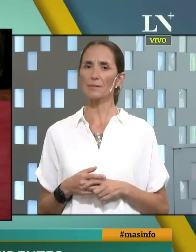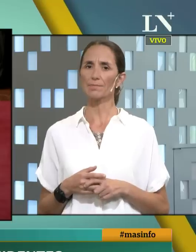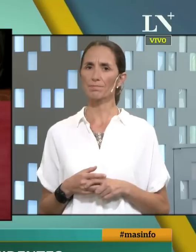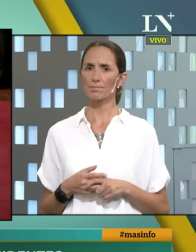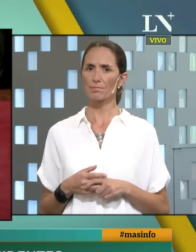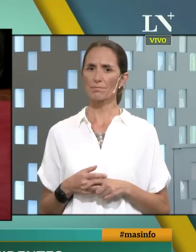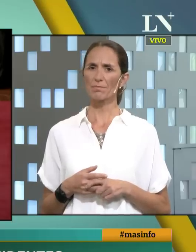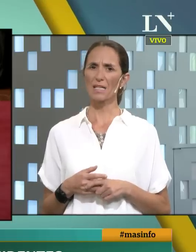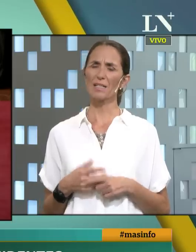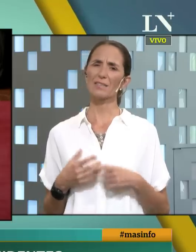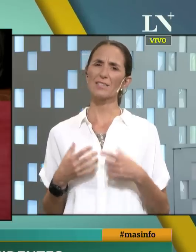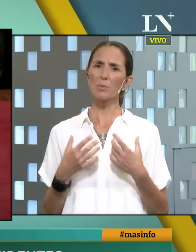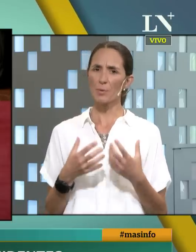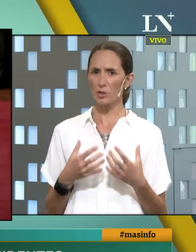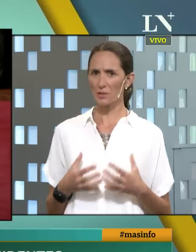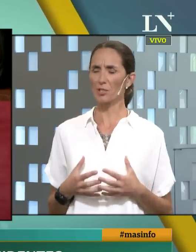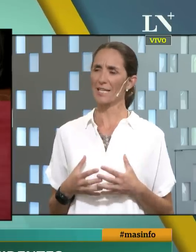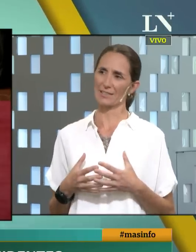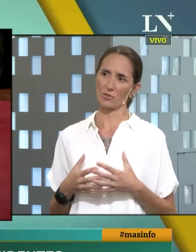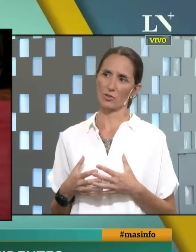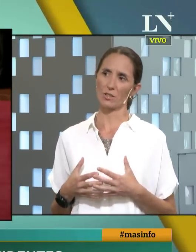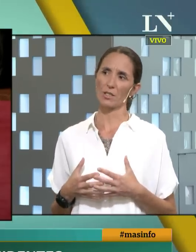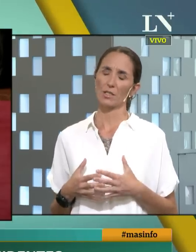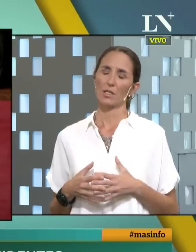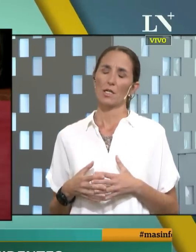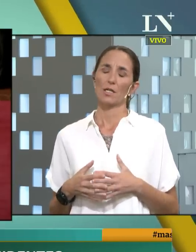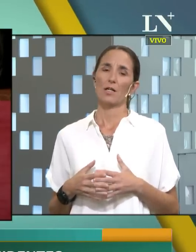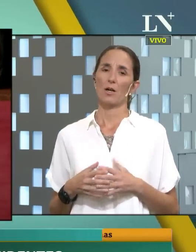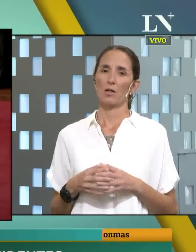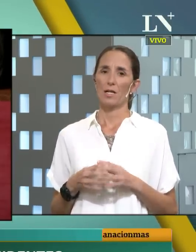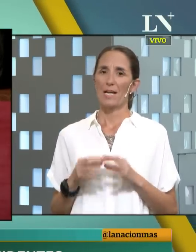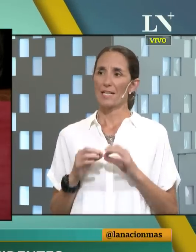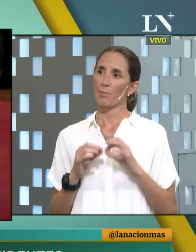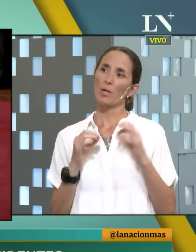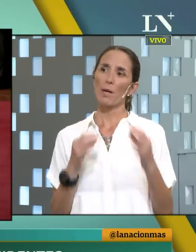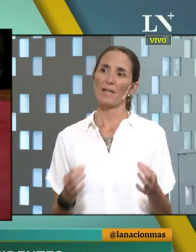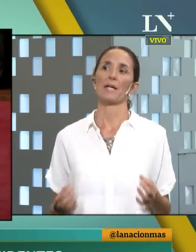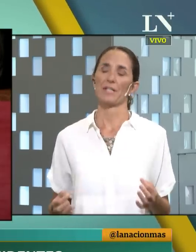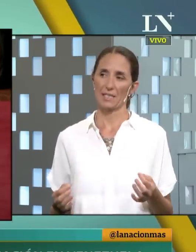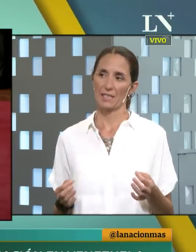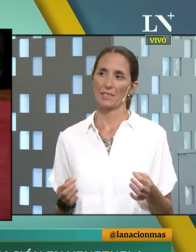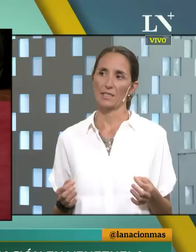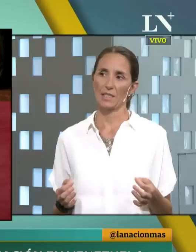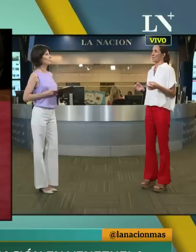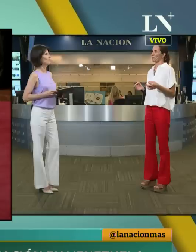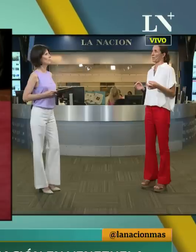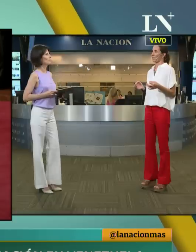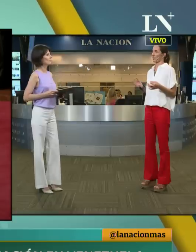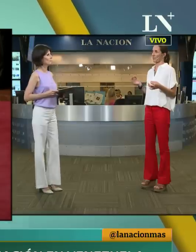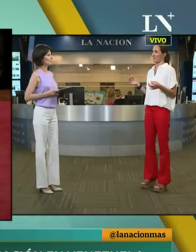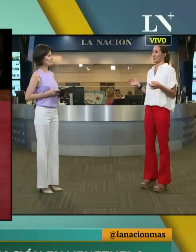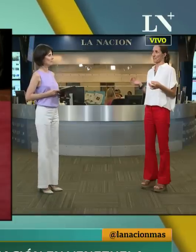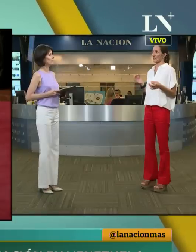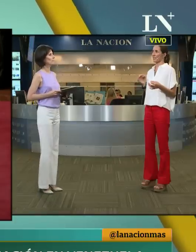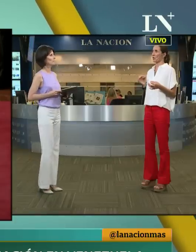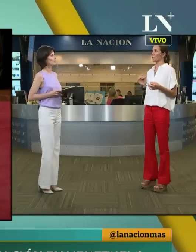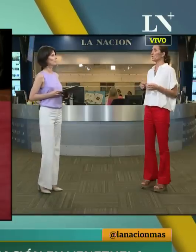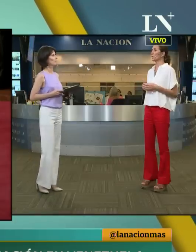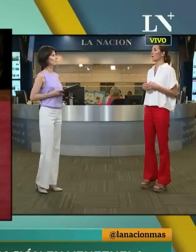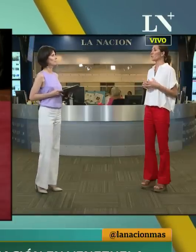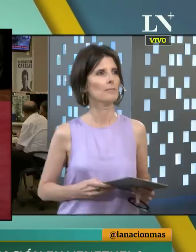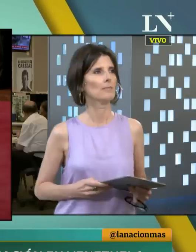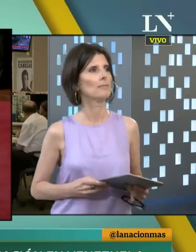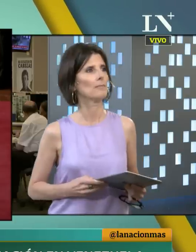ahí llama un poquito la atención las pocas palabras que ha dedicado el Papa desde ayer hasta